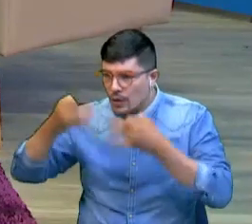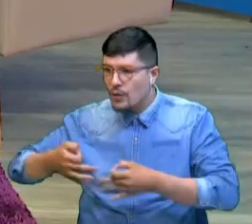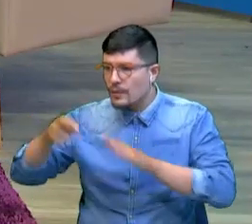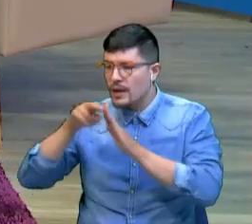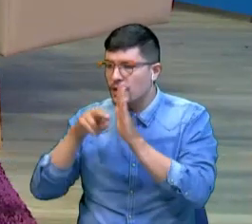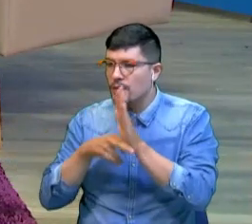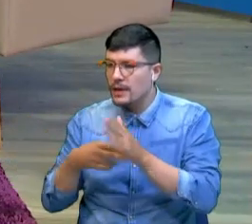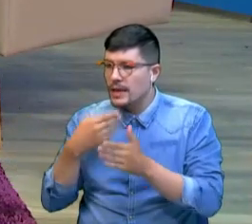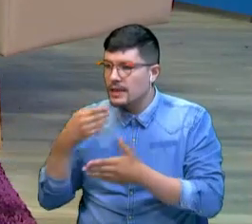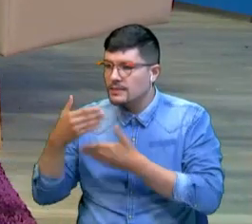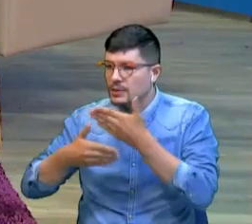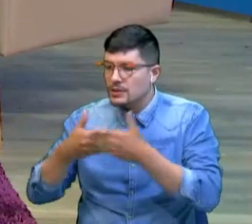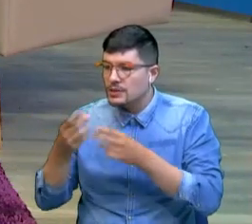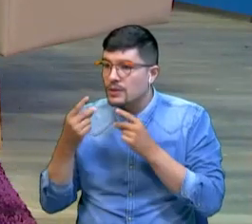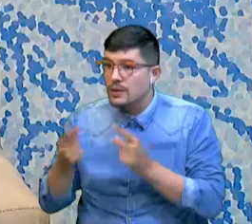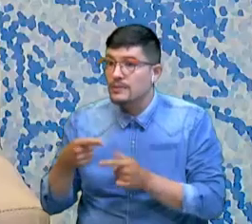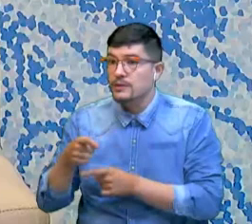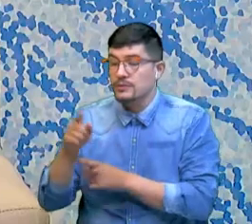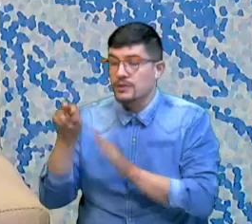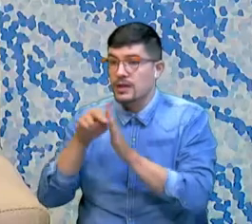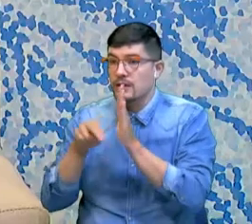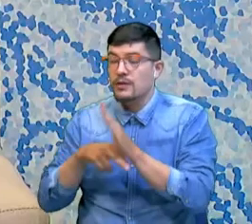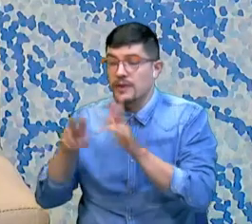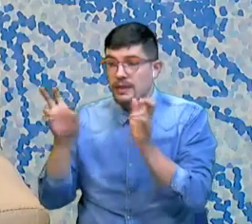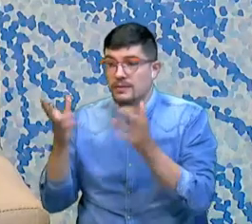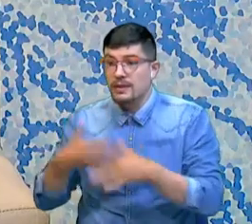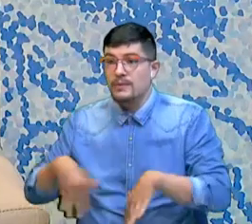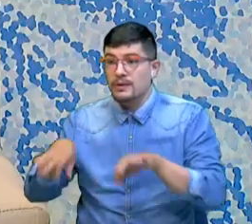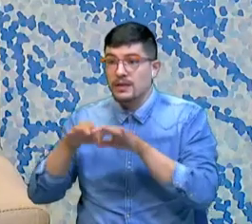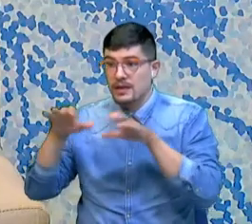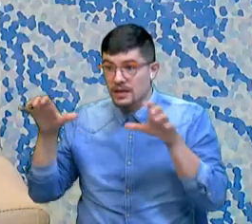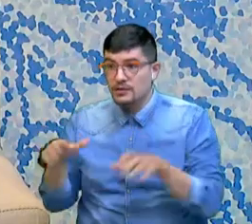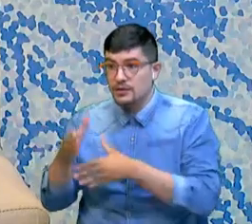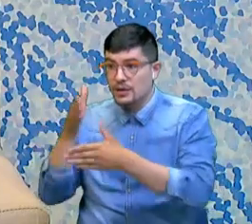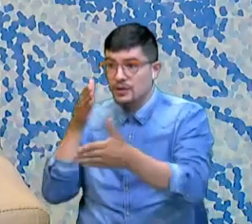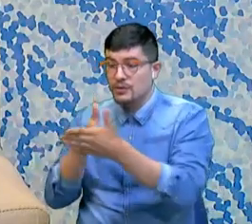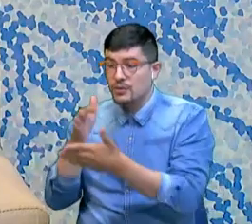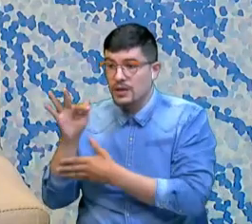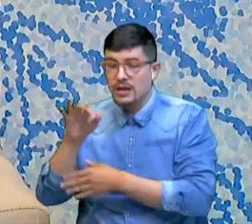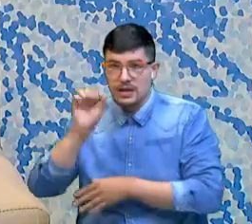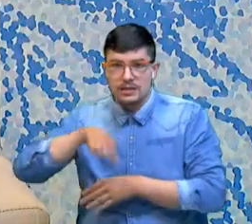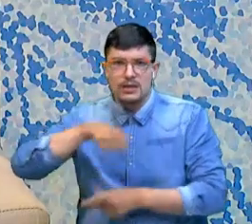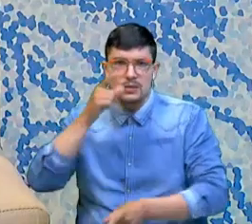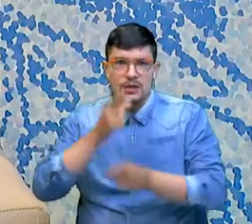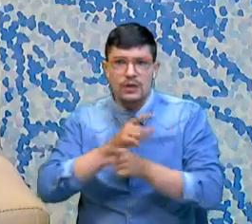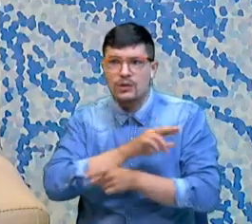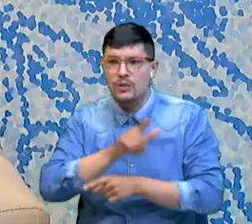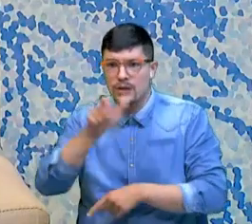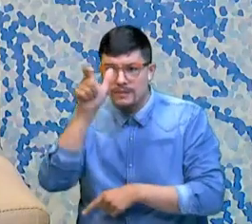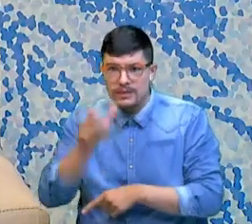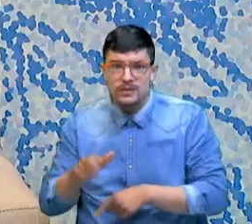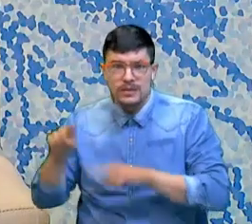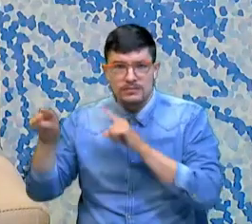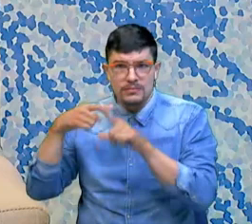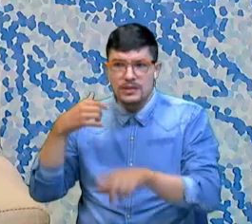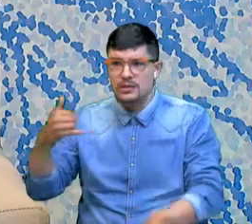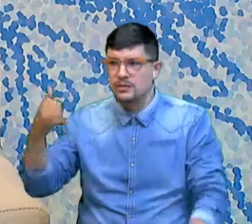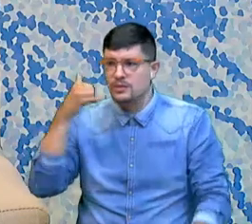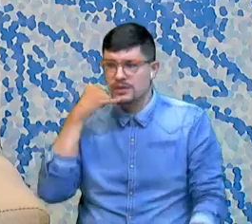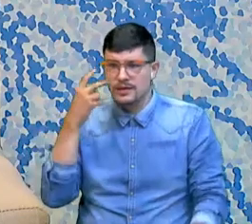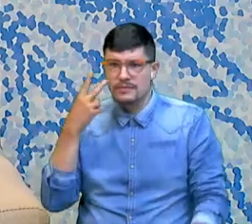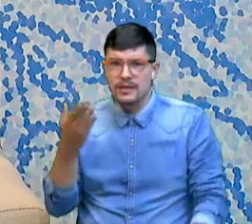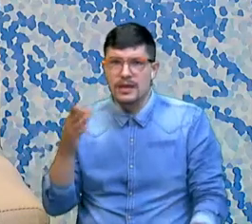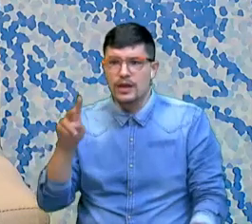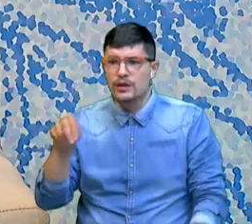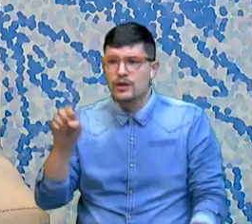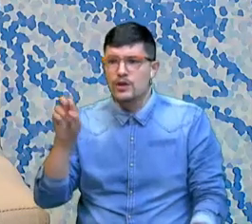de la inmediatez, que es uno de los principios fundamentales de la acción de tutela. Tenemos otro televidente en línea, otra televidente,